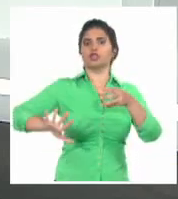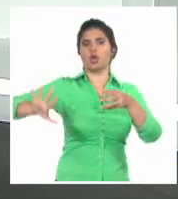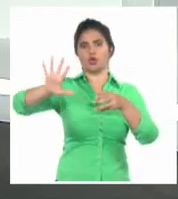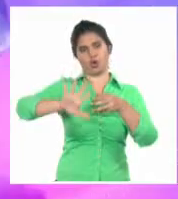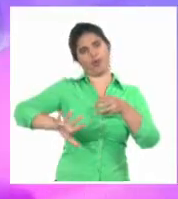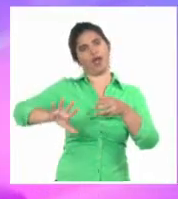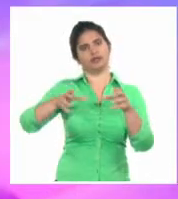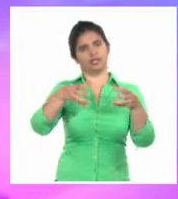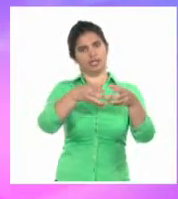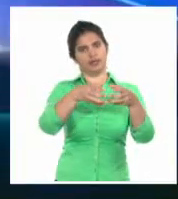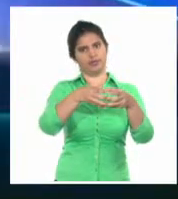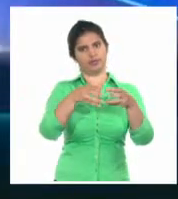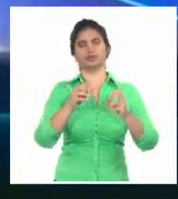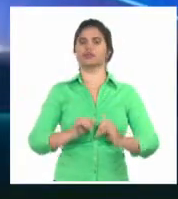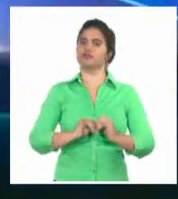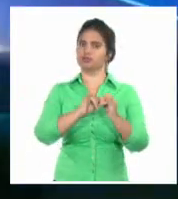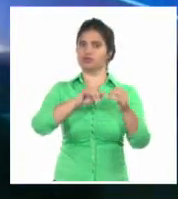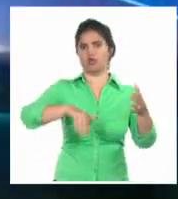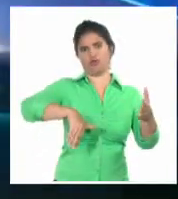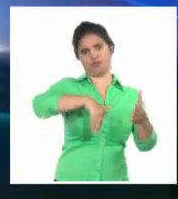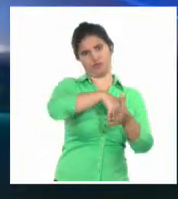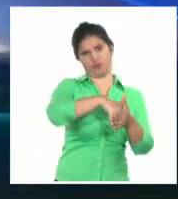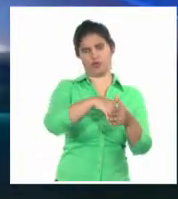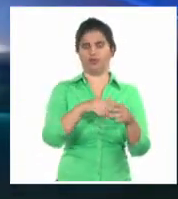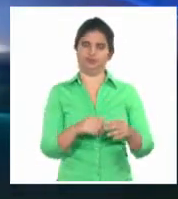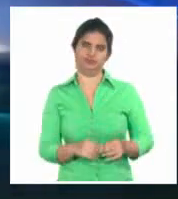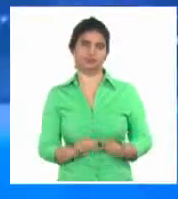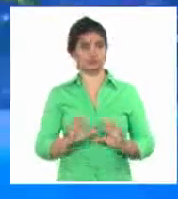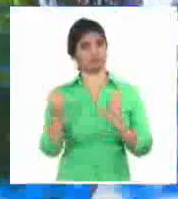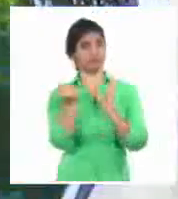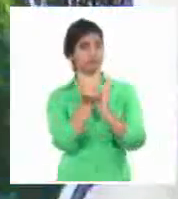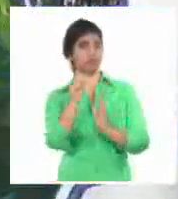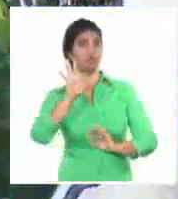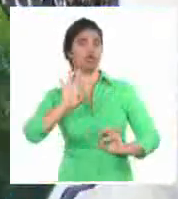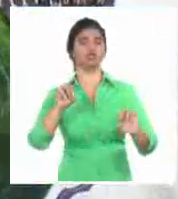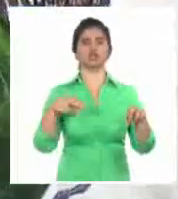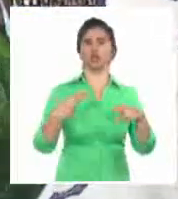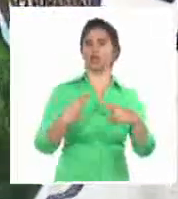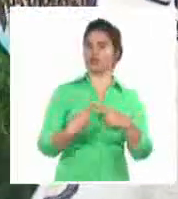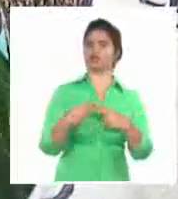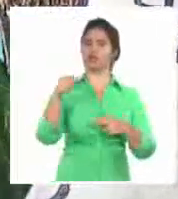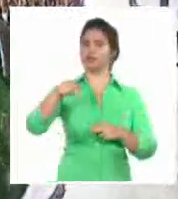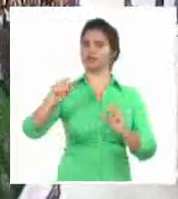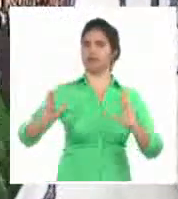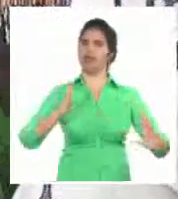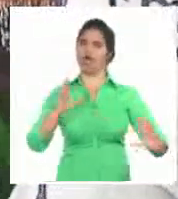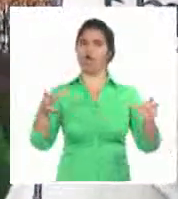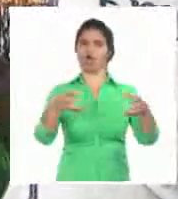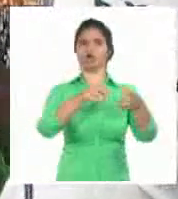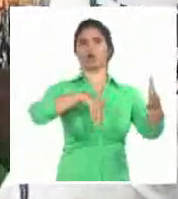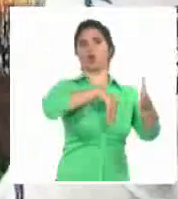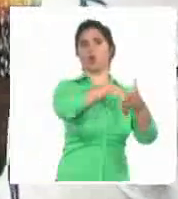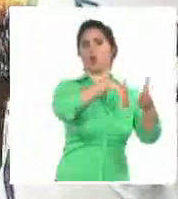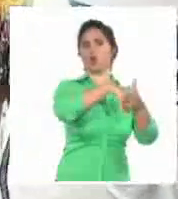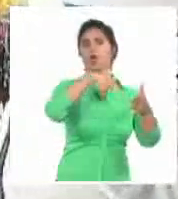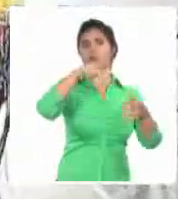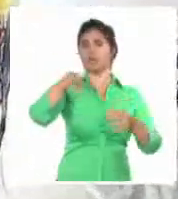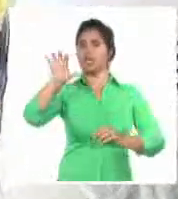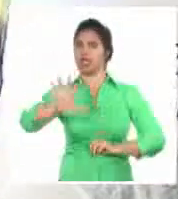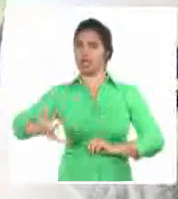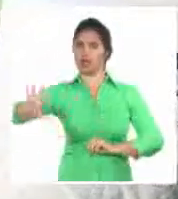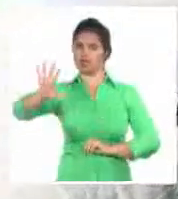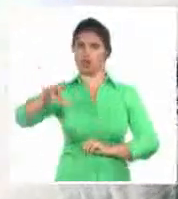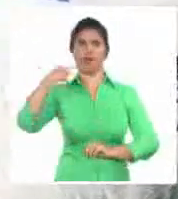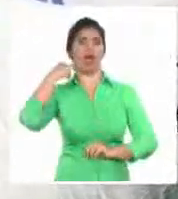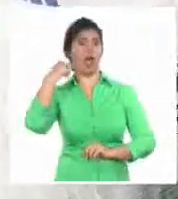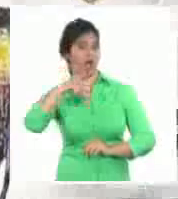informa. Finalmente ya es oficial los 8 partidos de los octavos de final de la presente Champions League 23-2024.